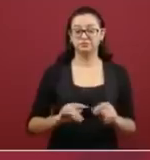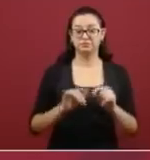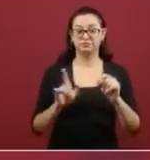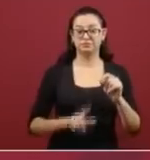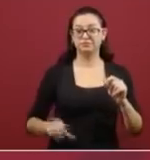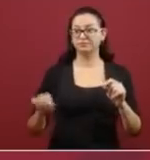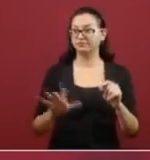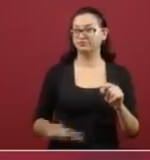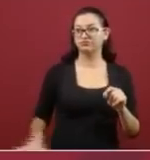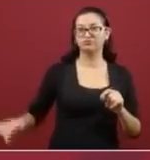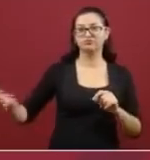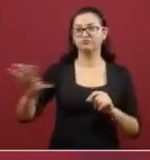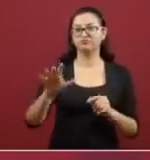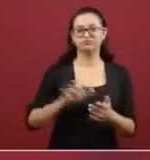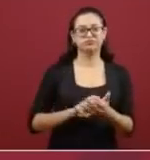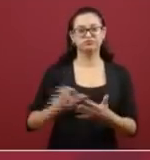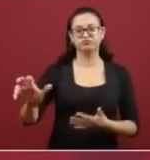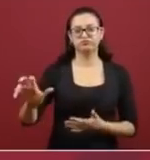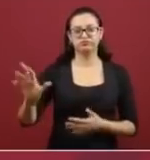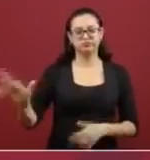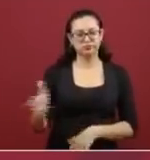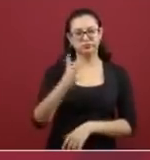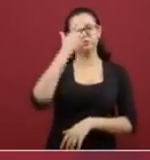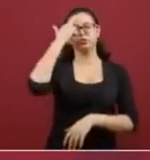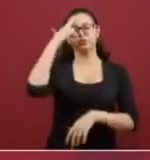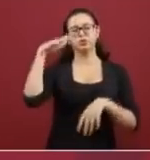el nacimiento